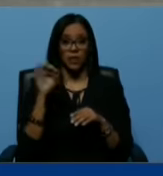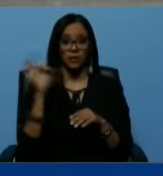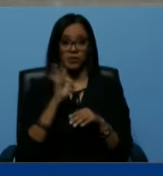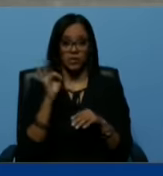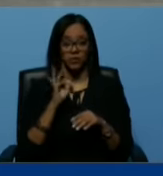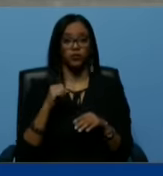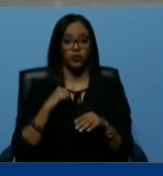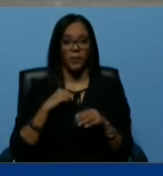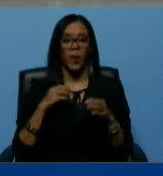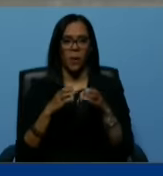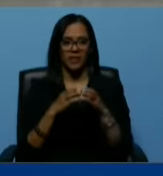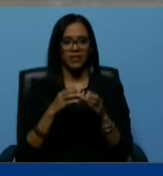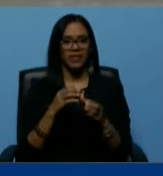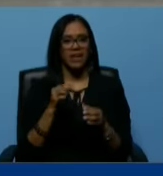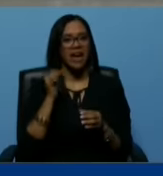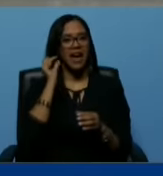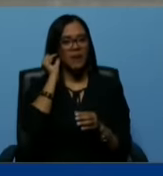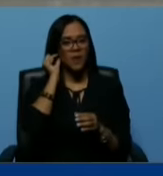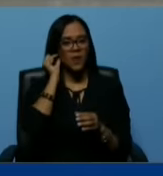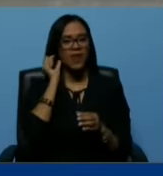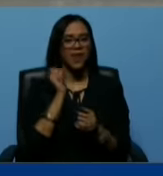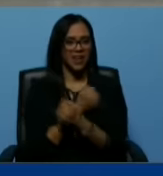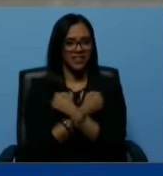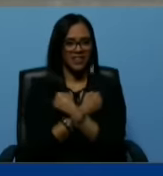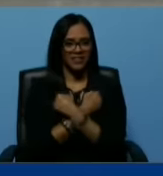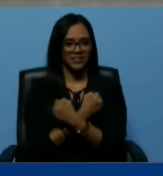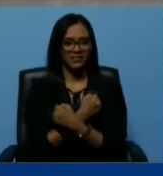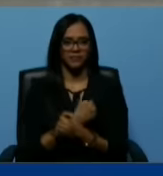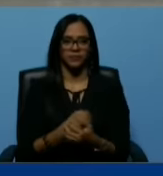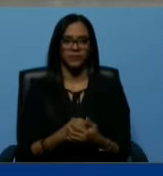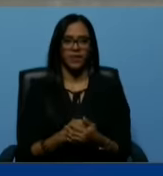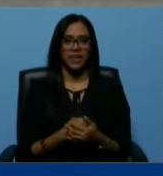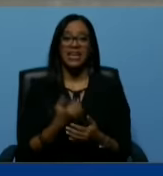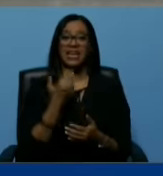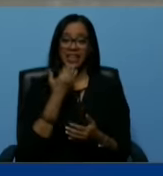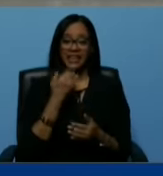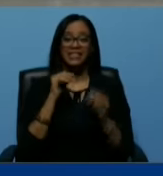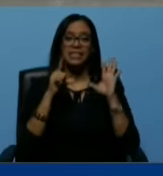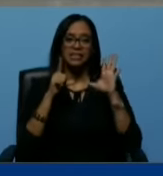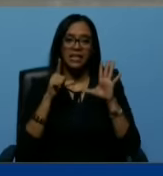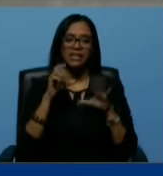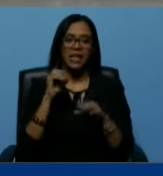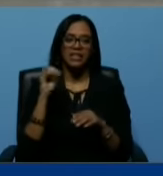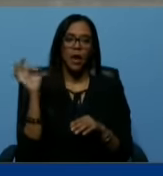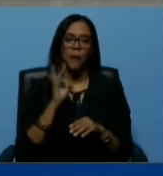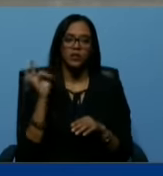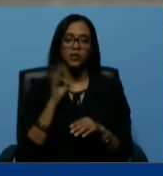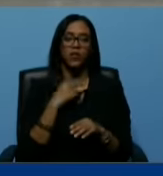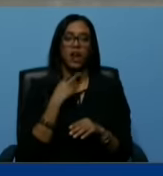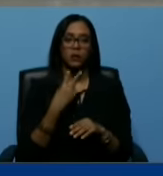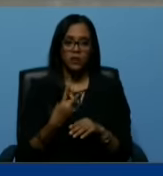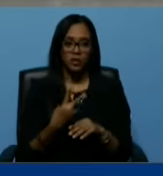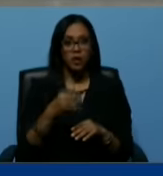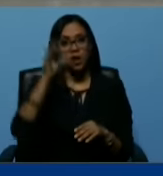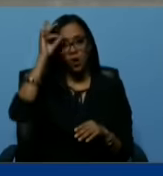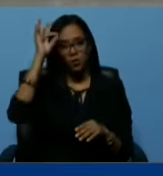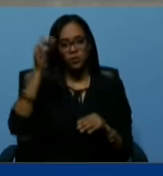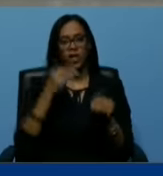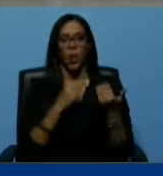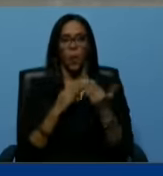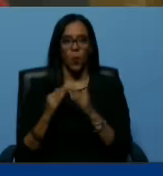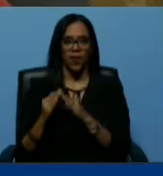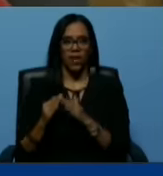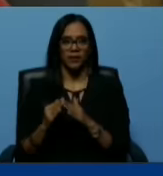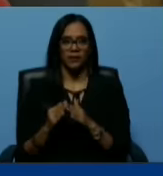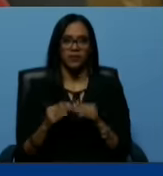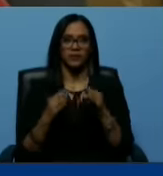amadas, las mujeres, ¿verdad, Ángel? Casi el 70% de la vocería de los consejos comunales